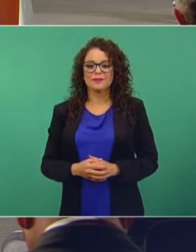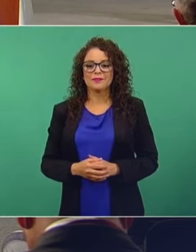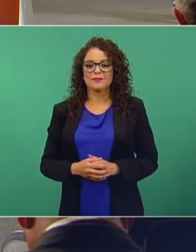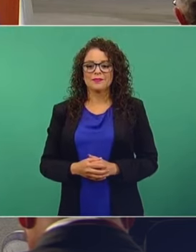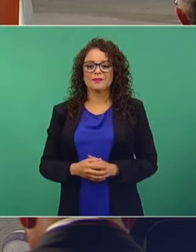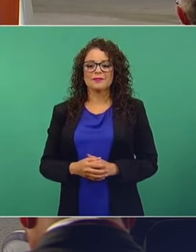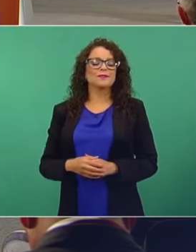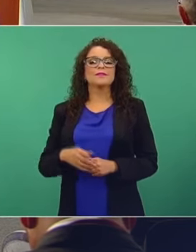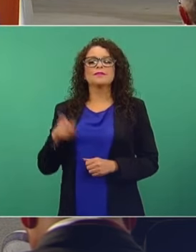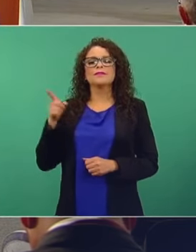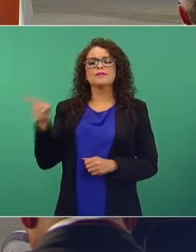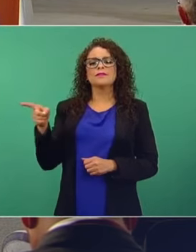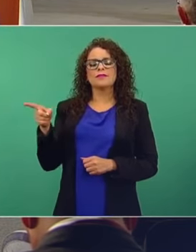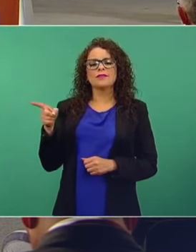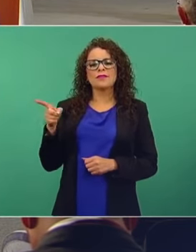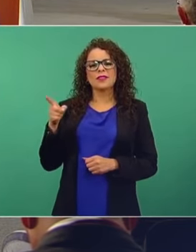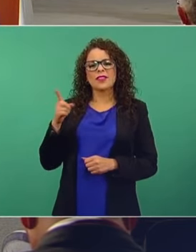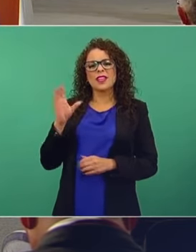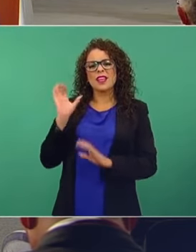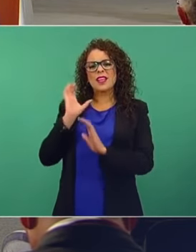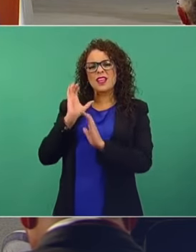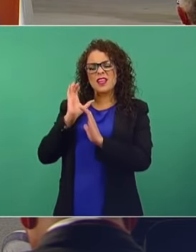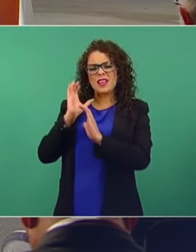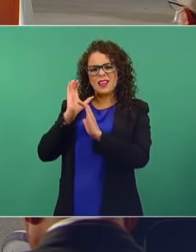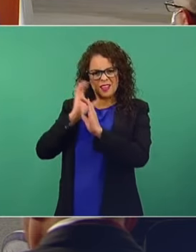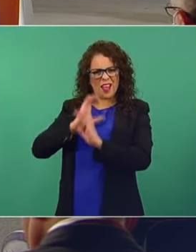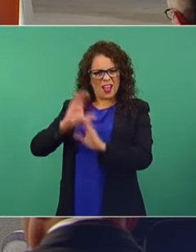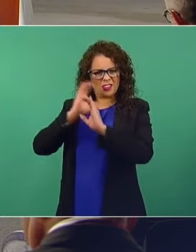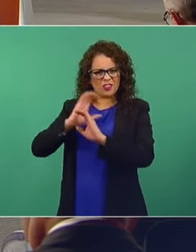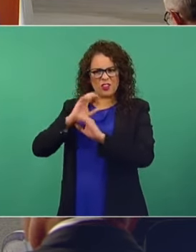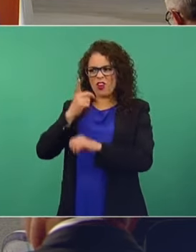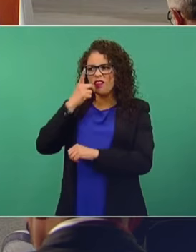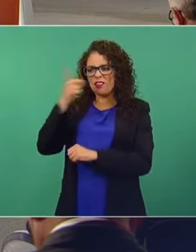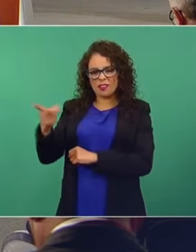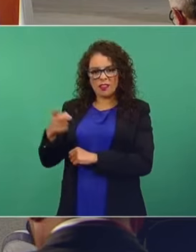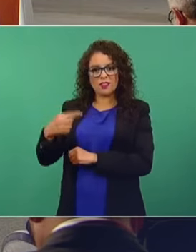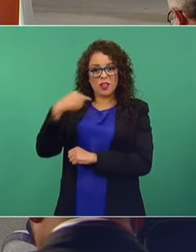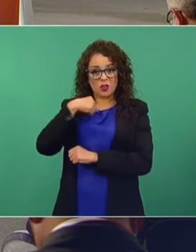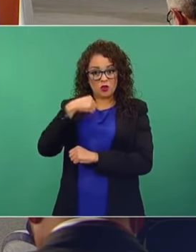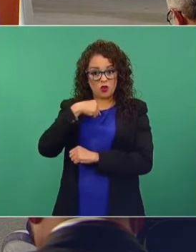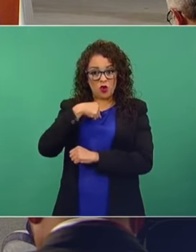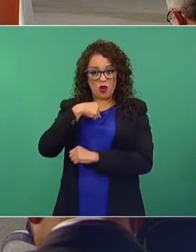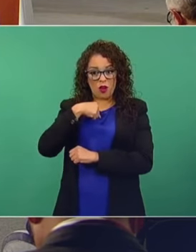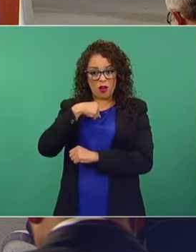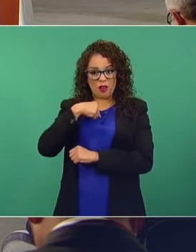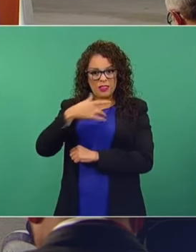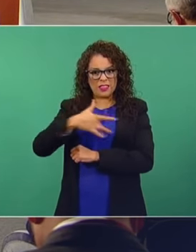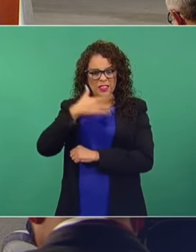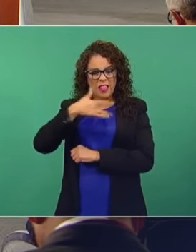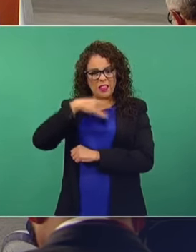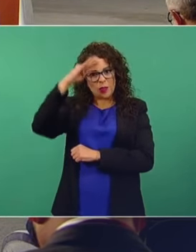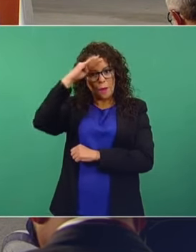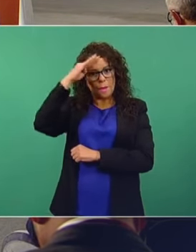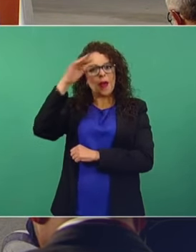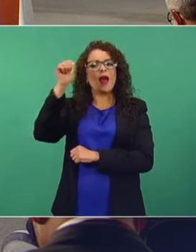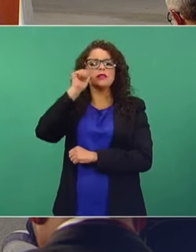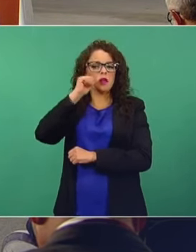de yo sé, yo siempre digo lo que pienso, lo que siento? Es de